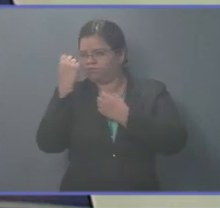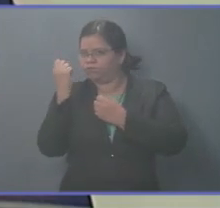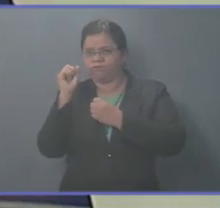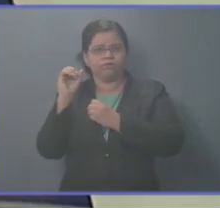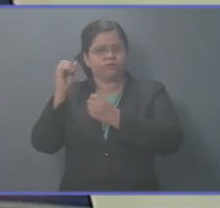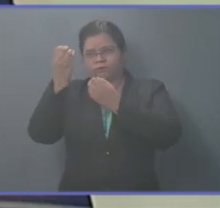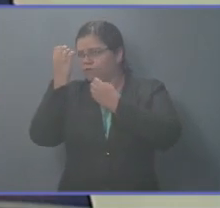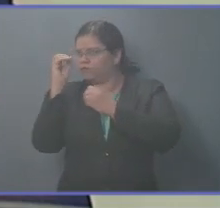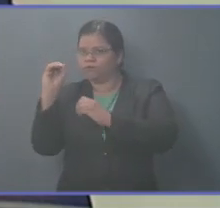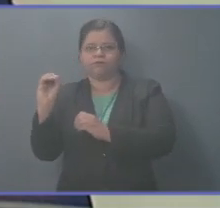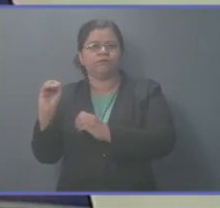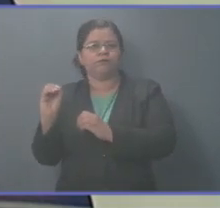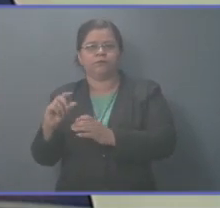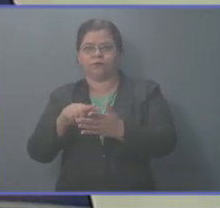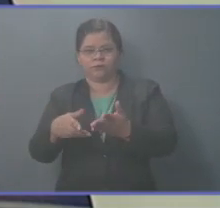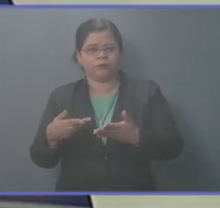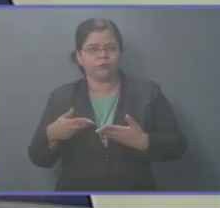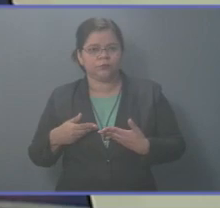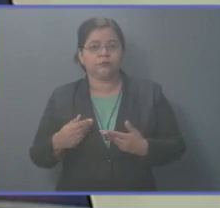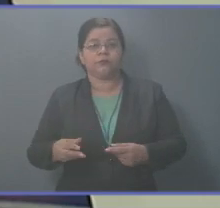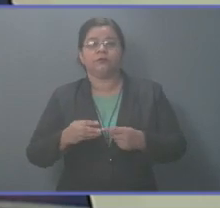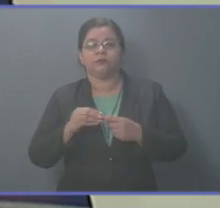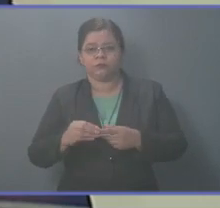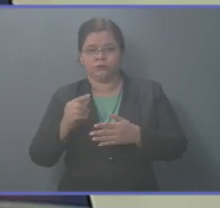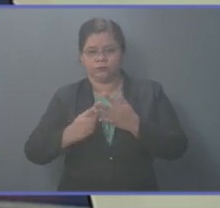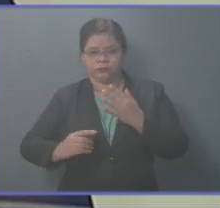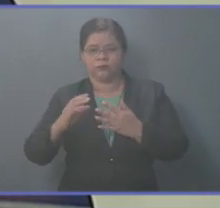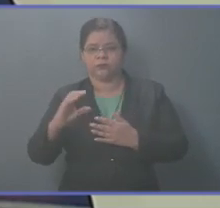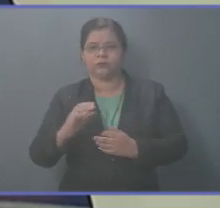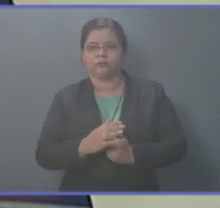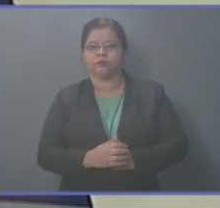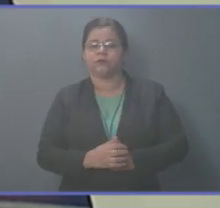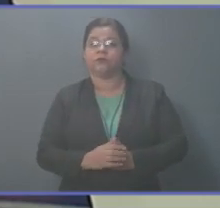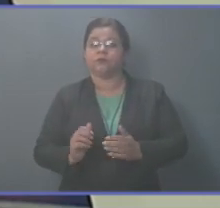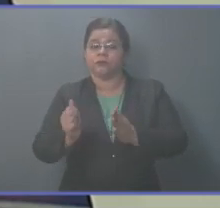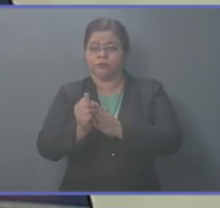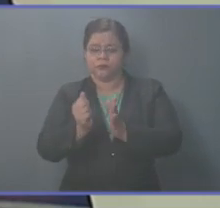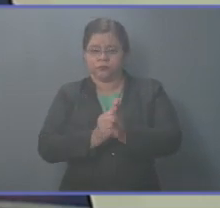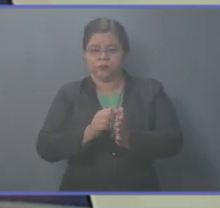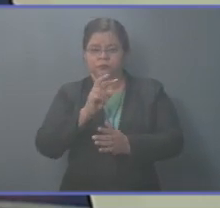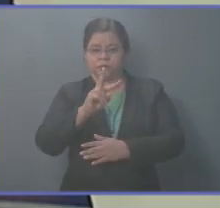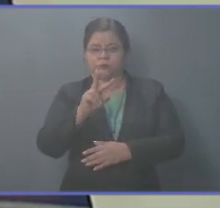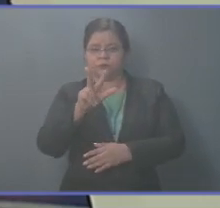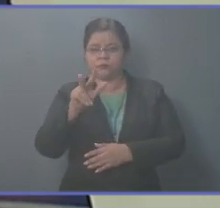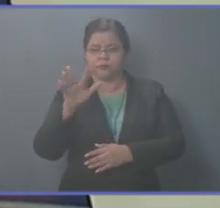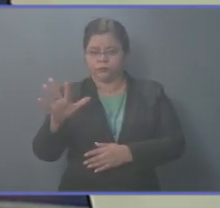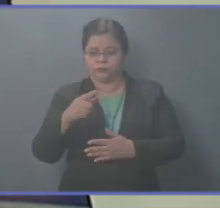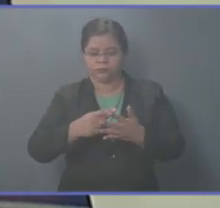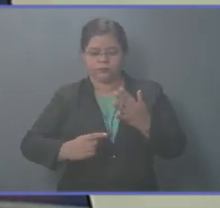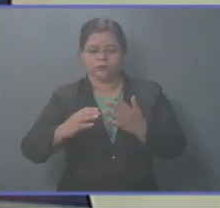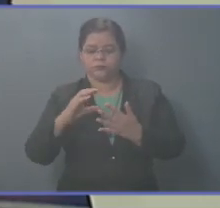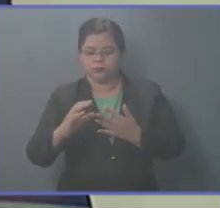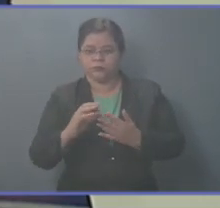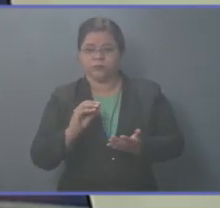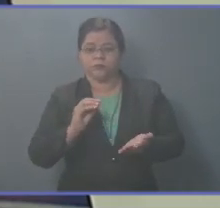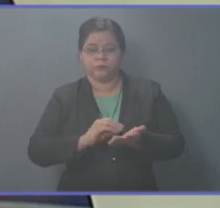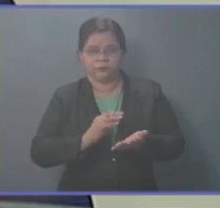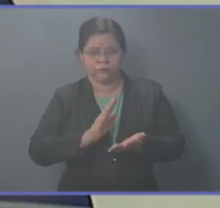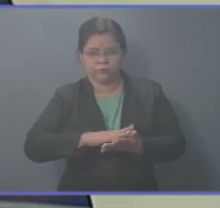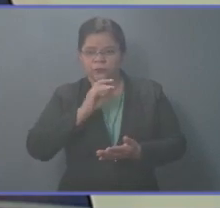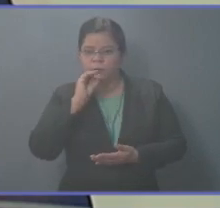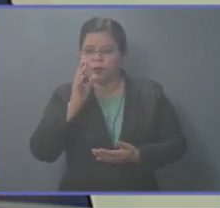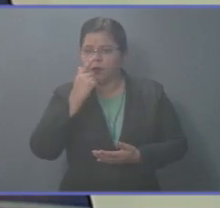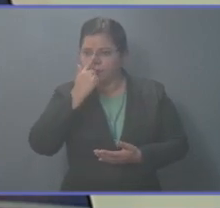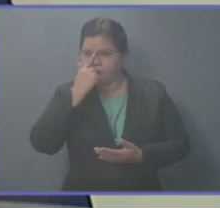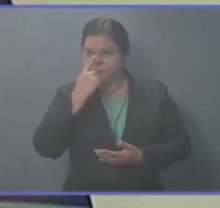derecho y de norma particular a la Constitución. El artículo 235 Constitución prescribe que